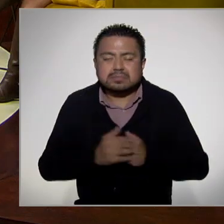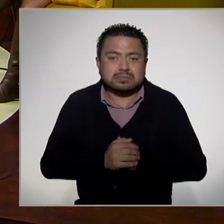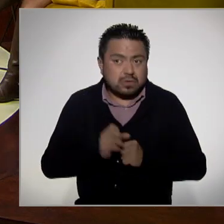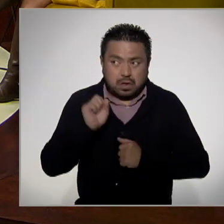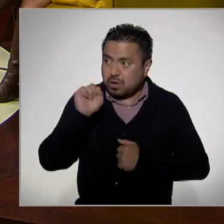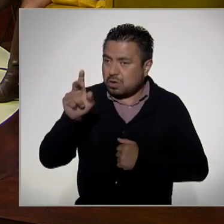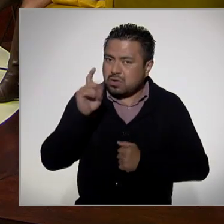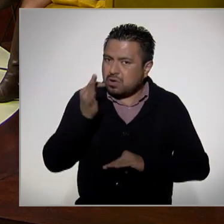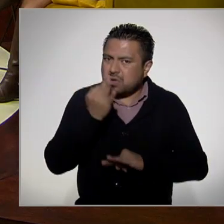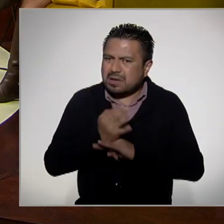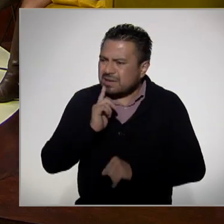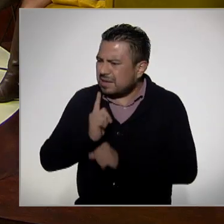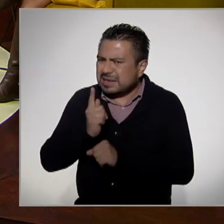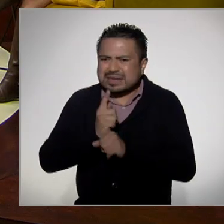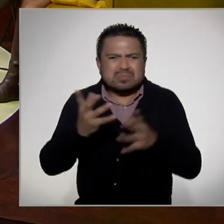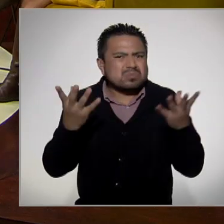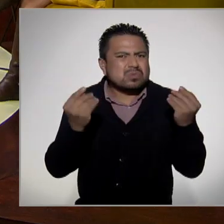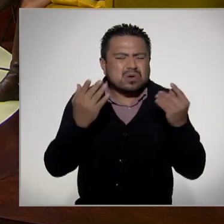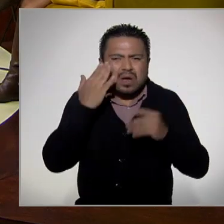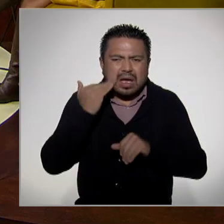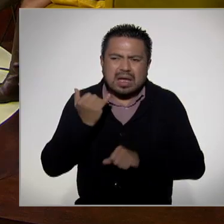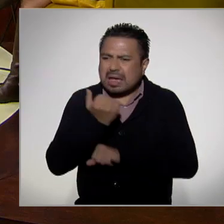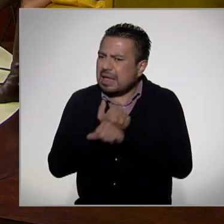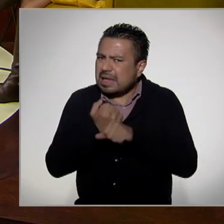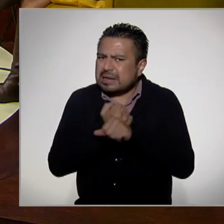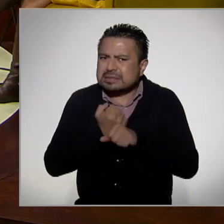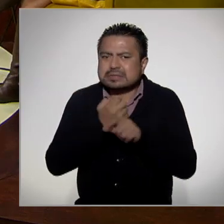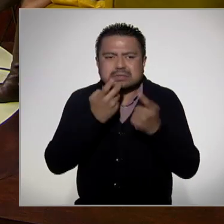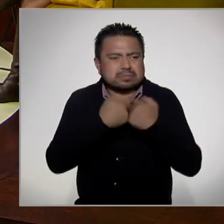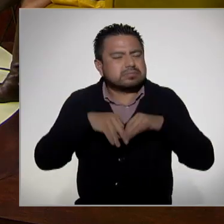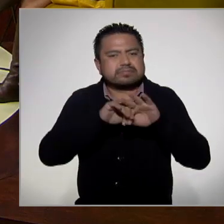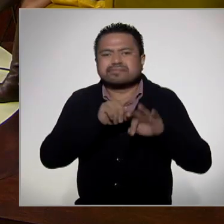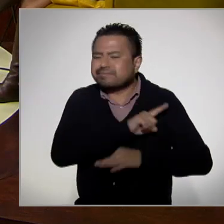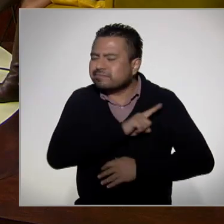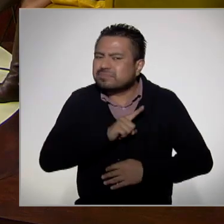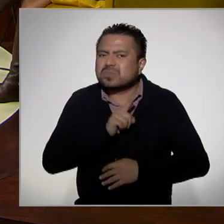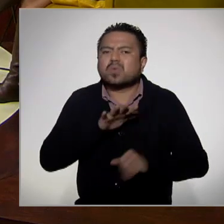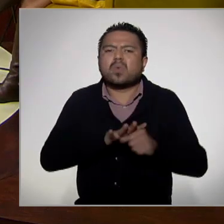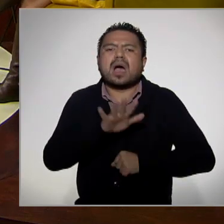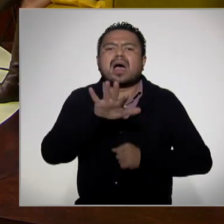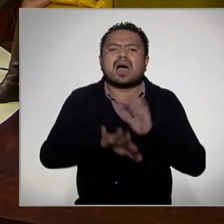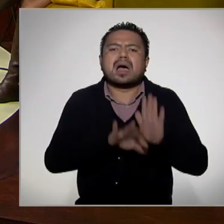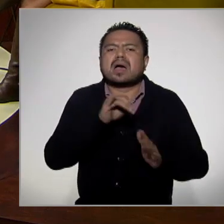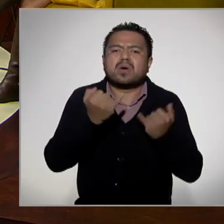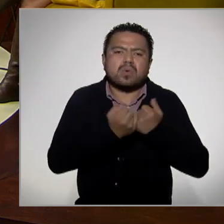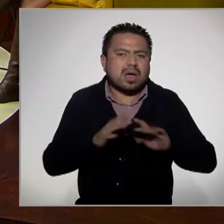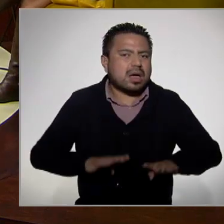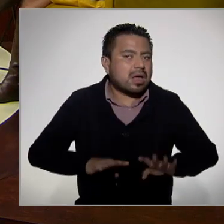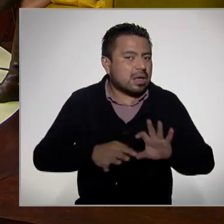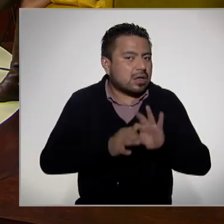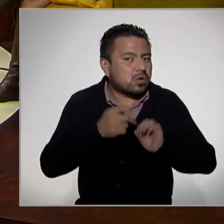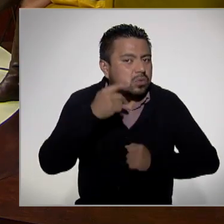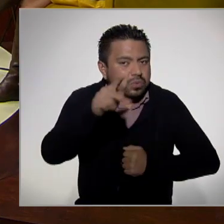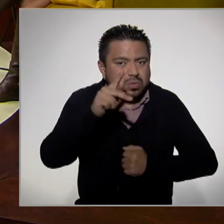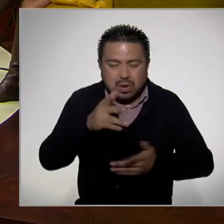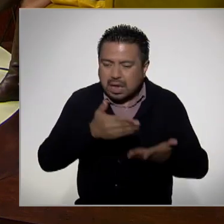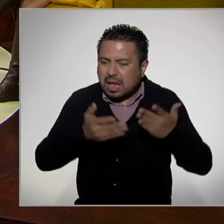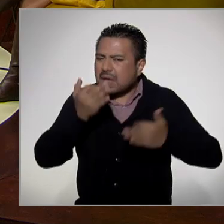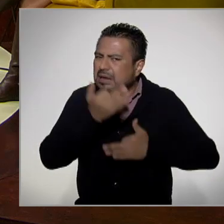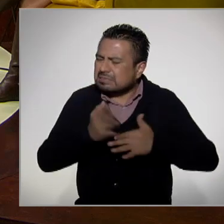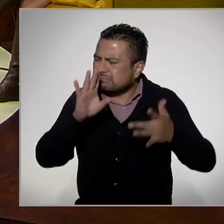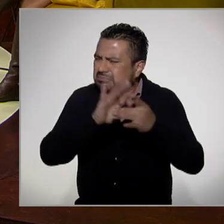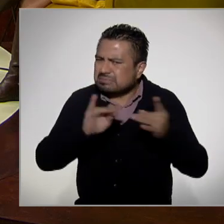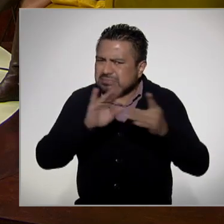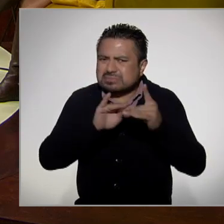acá vamos ver en muchísimos tipos de anemia y volvemos a recalcar que lo importante es que sepas cuál es el tuyo atacamos y hablamos más ahora en el programa